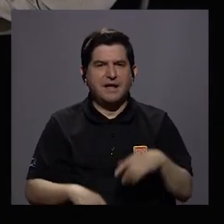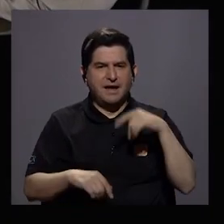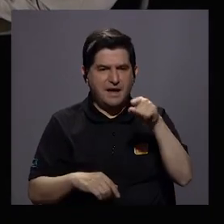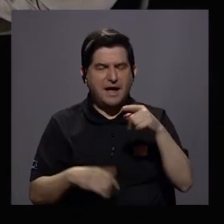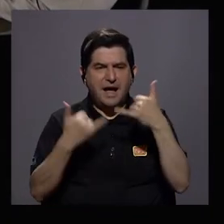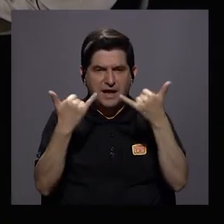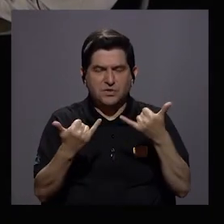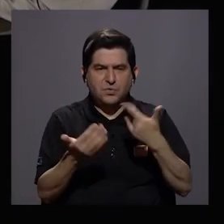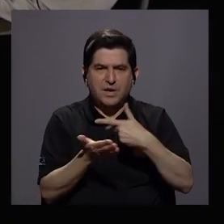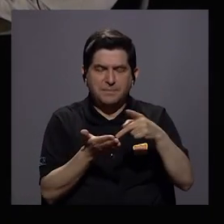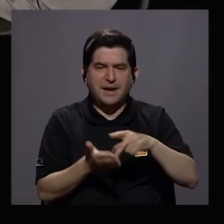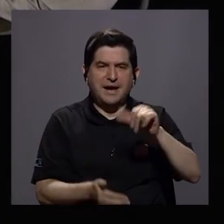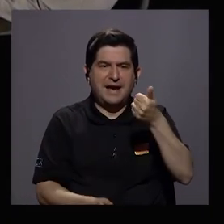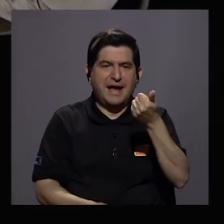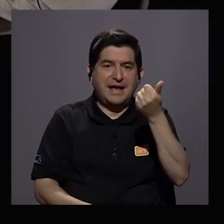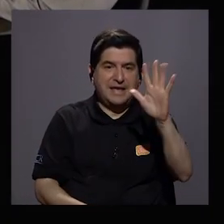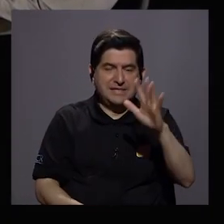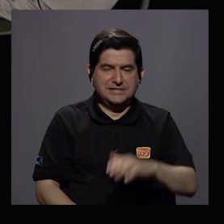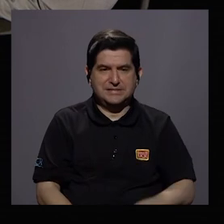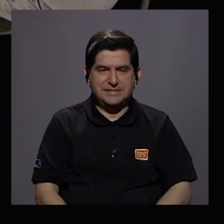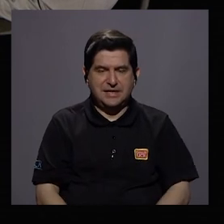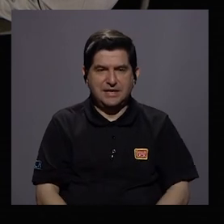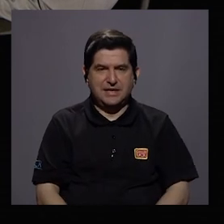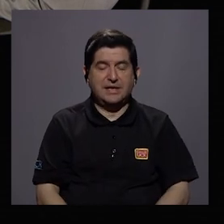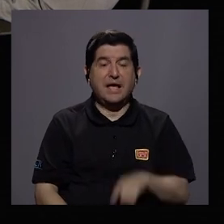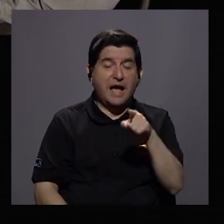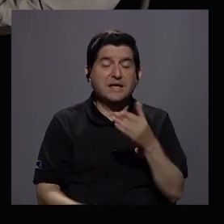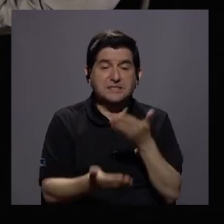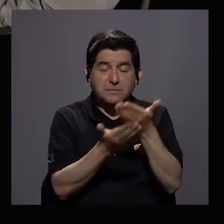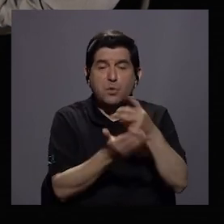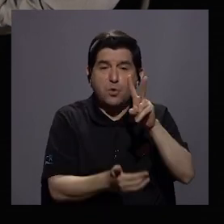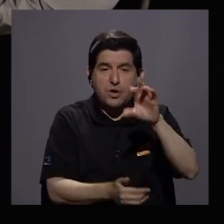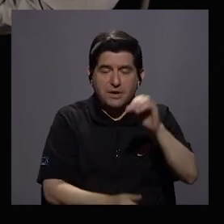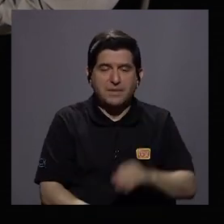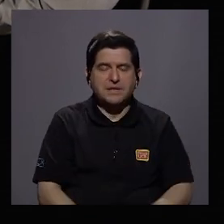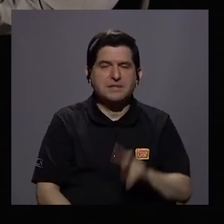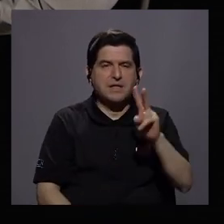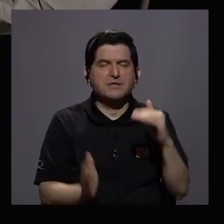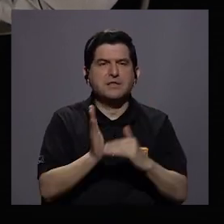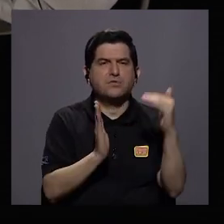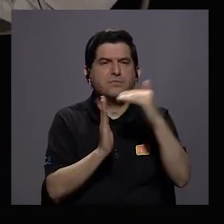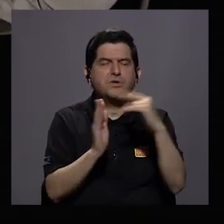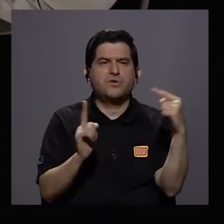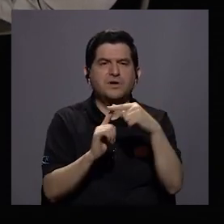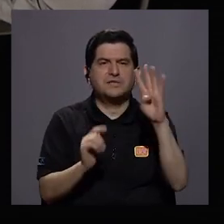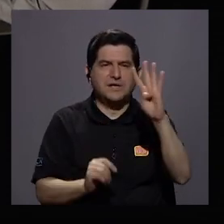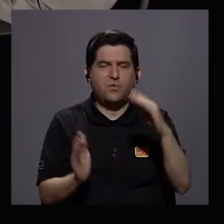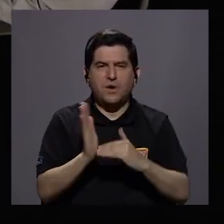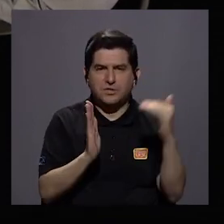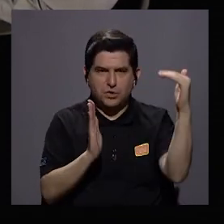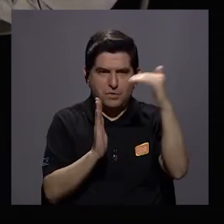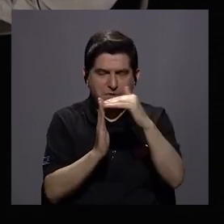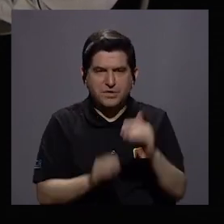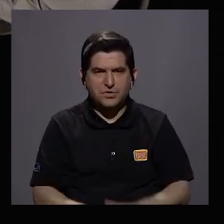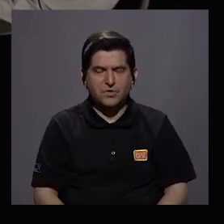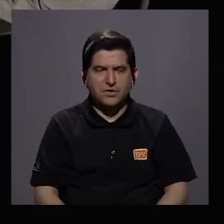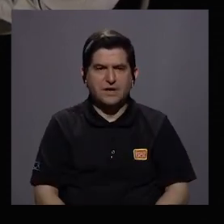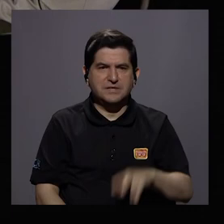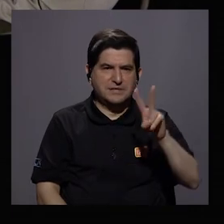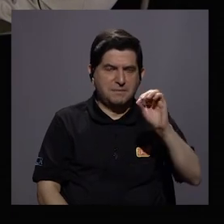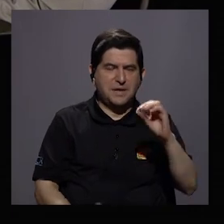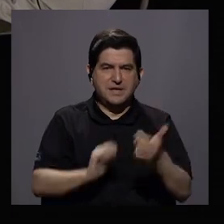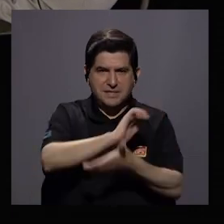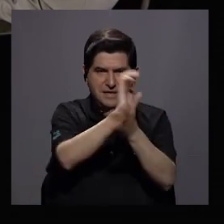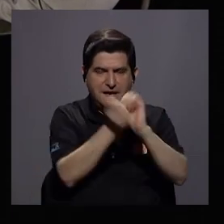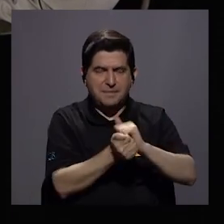2.163, actualmente paga el 15. Y proponen 20. El 20. De 2 millones a 4 millones y pico, entonces estábamos en